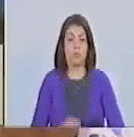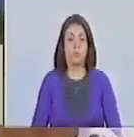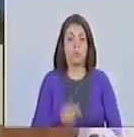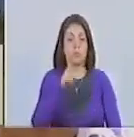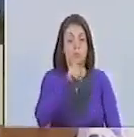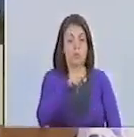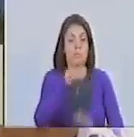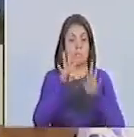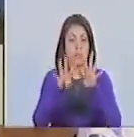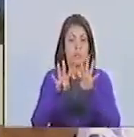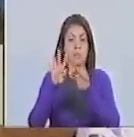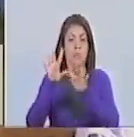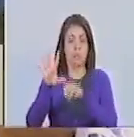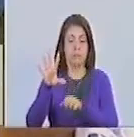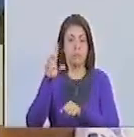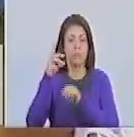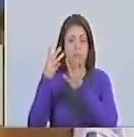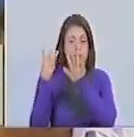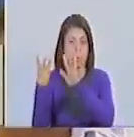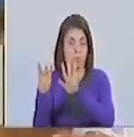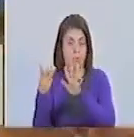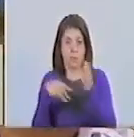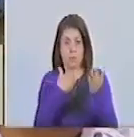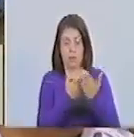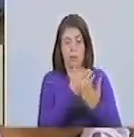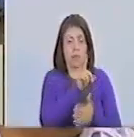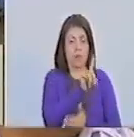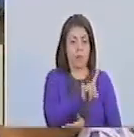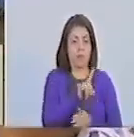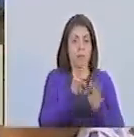desde 1958 hasta